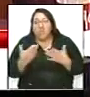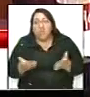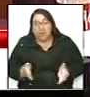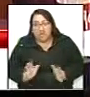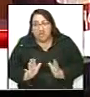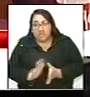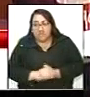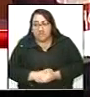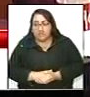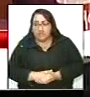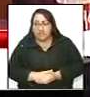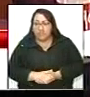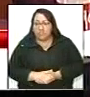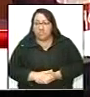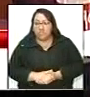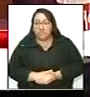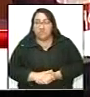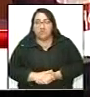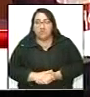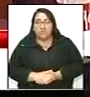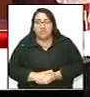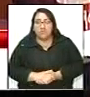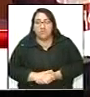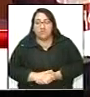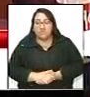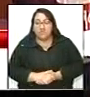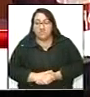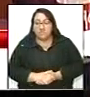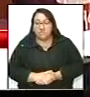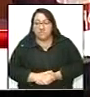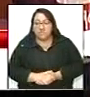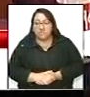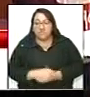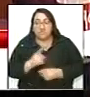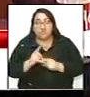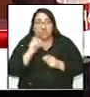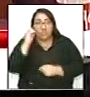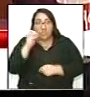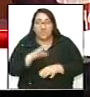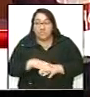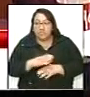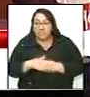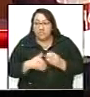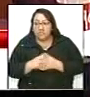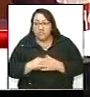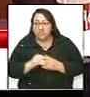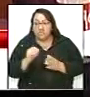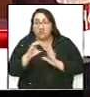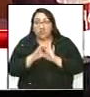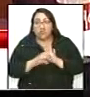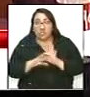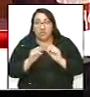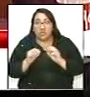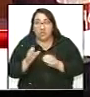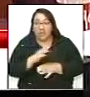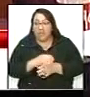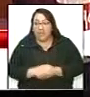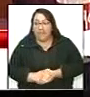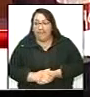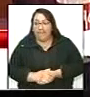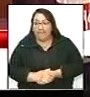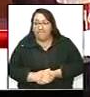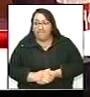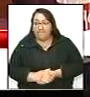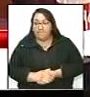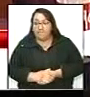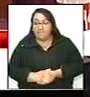es el caso, porque además recién ha sido nombrada la señora Fiscal de la Nación, si hay alguna opinión en relación a lo que los constitucionalistas hace un día nos opinaron,